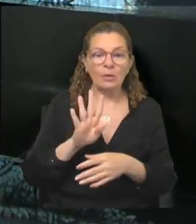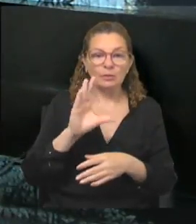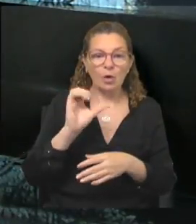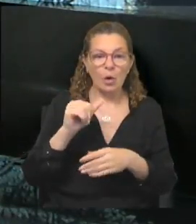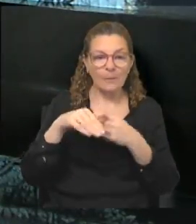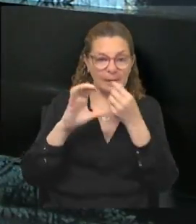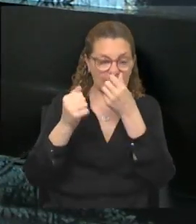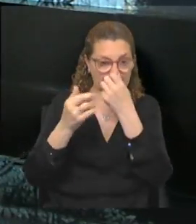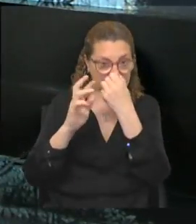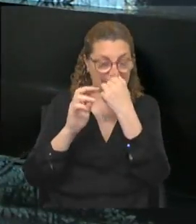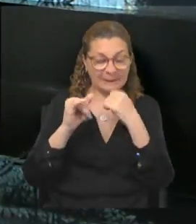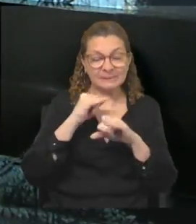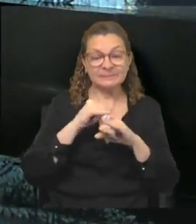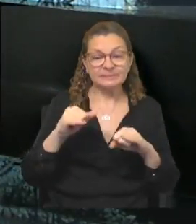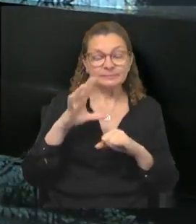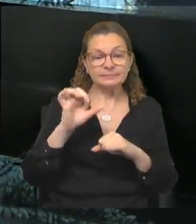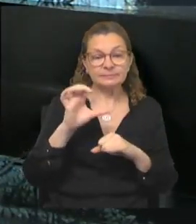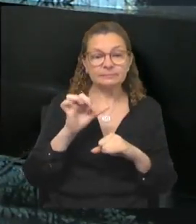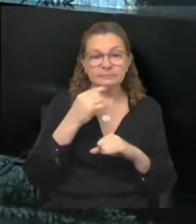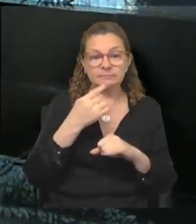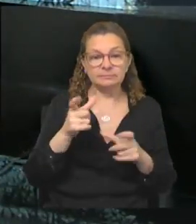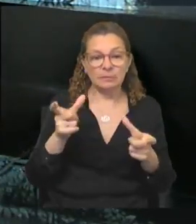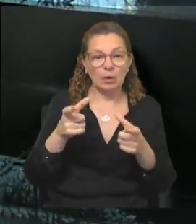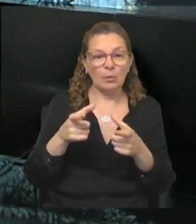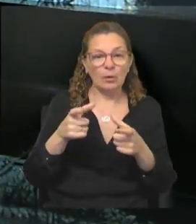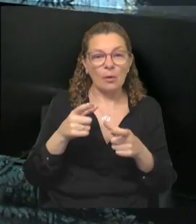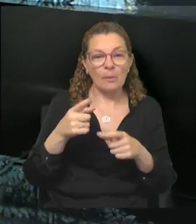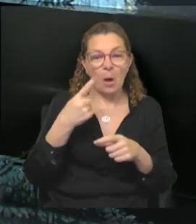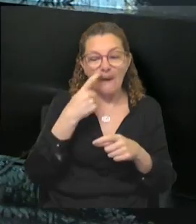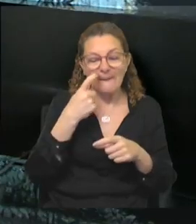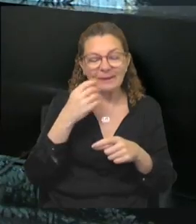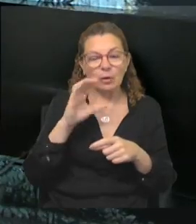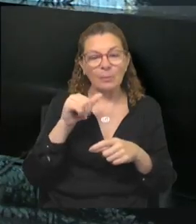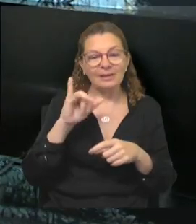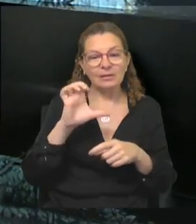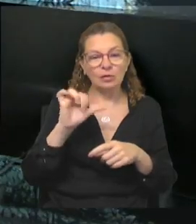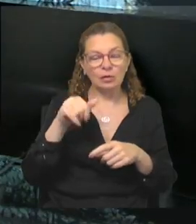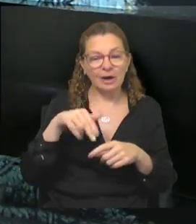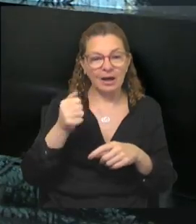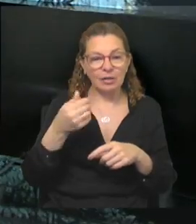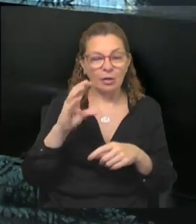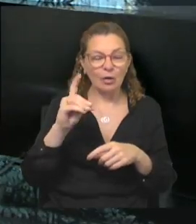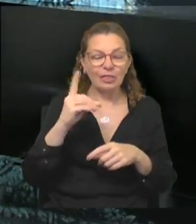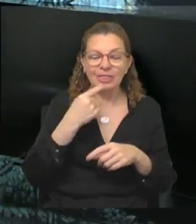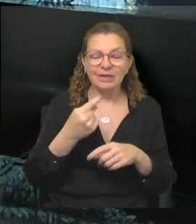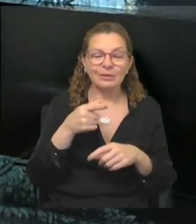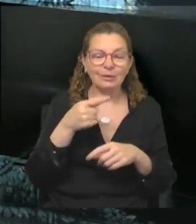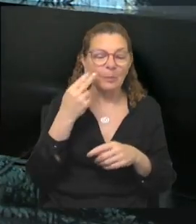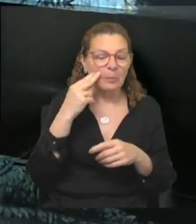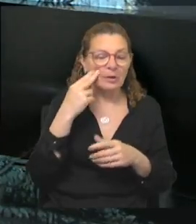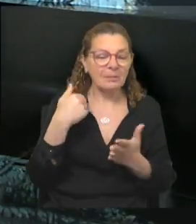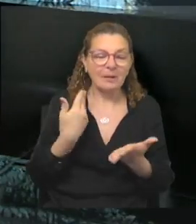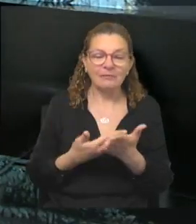eh A fines de septiembre según el comisionado esto tiene una relación directa con el hacinamiento y además Con la falta de